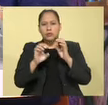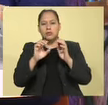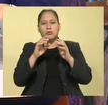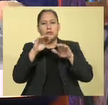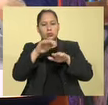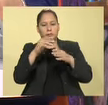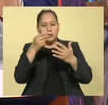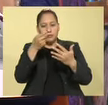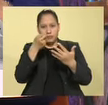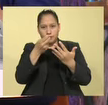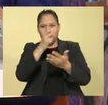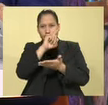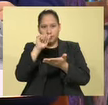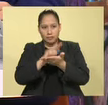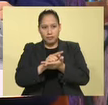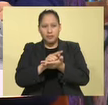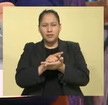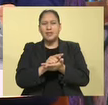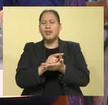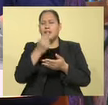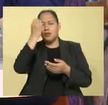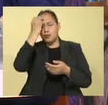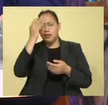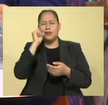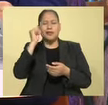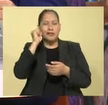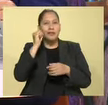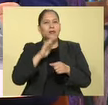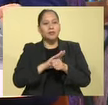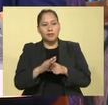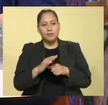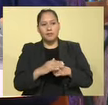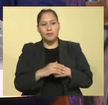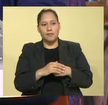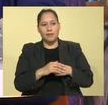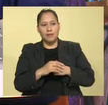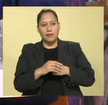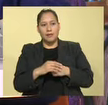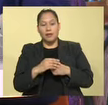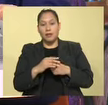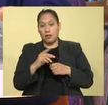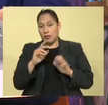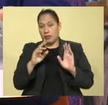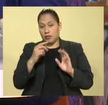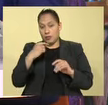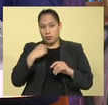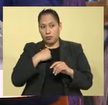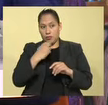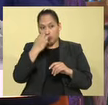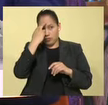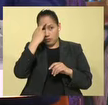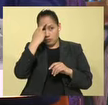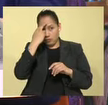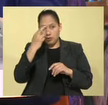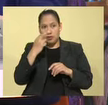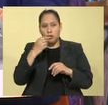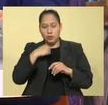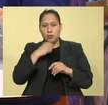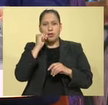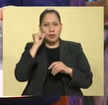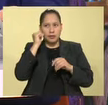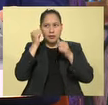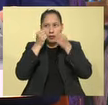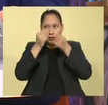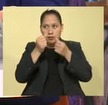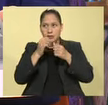ley y ya se me olvido En qué nos quedamos m nos quedamos en que eh según yo recuerdo como estaba poniendo atención en